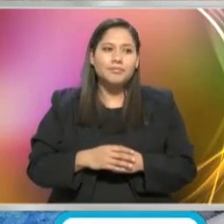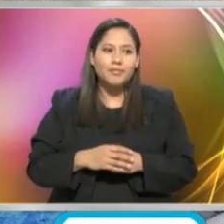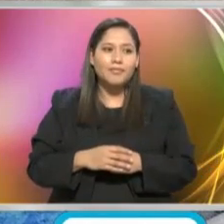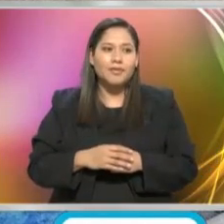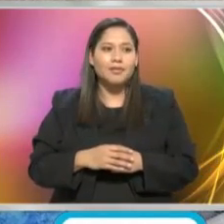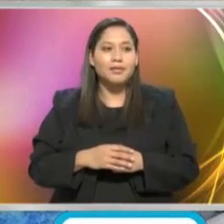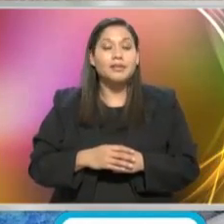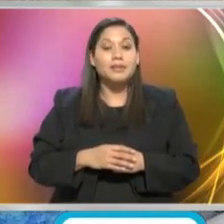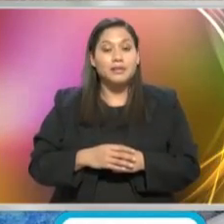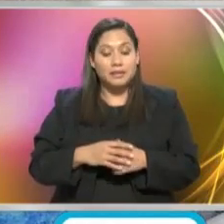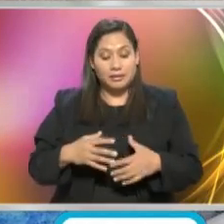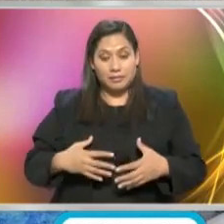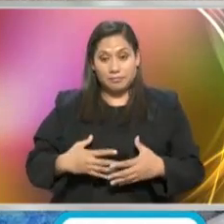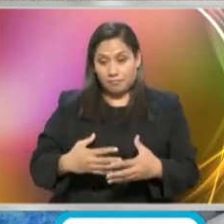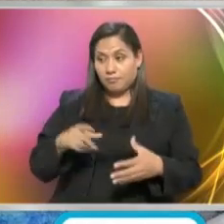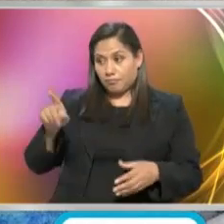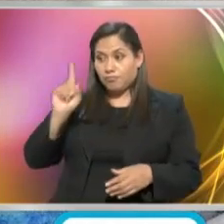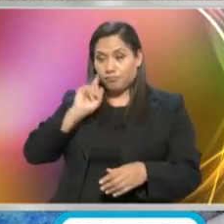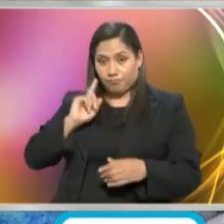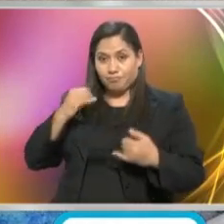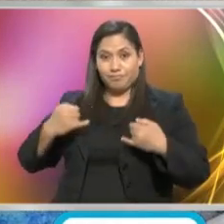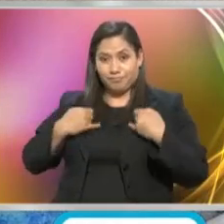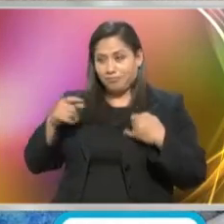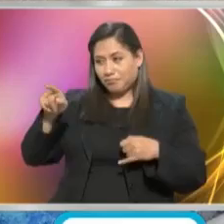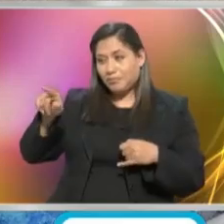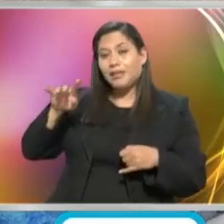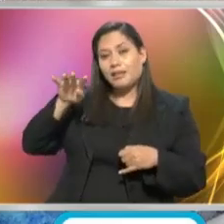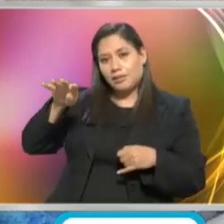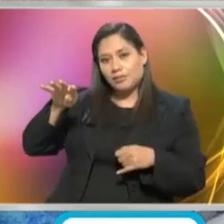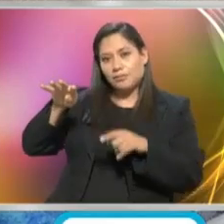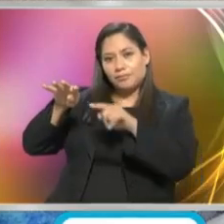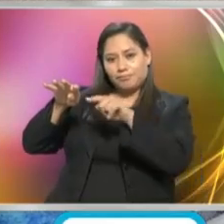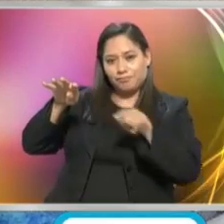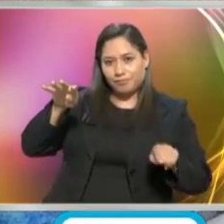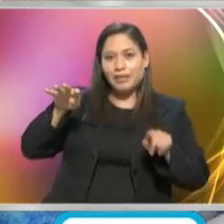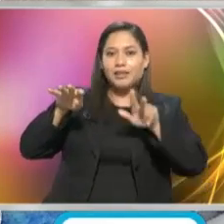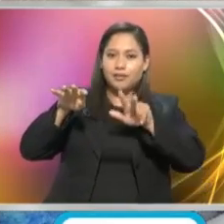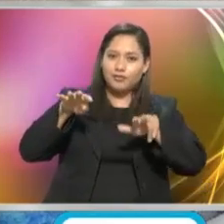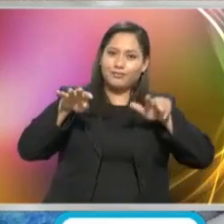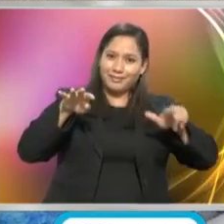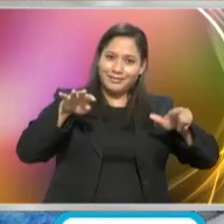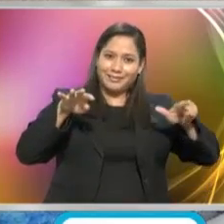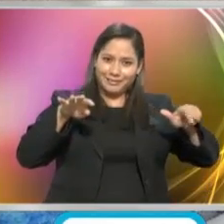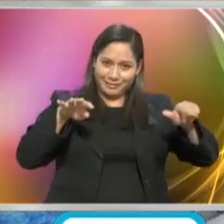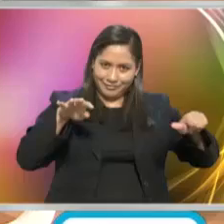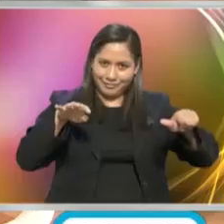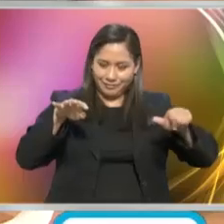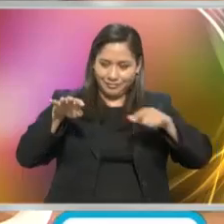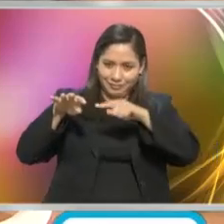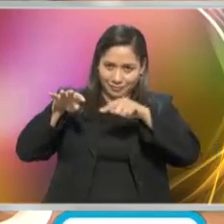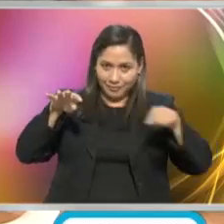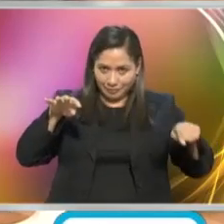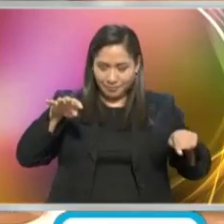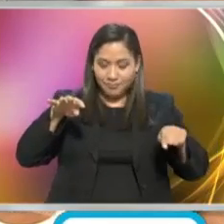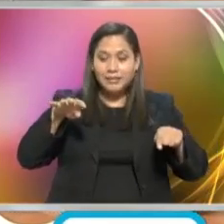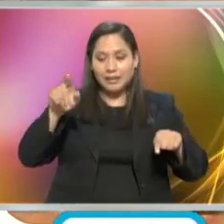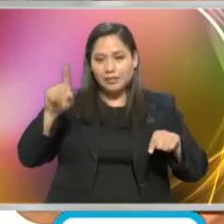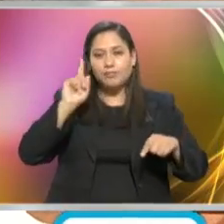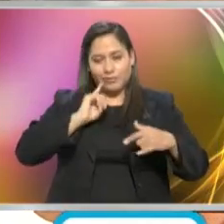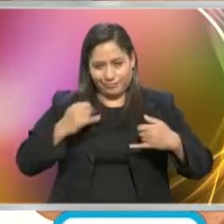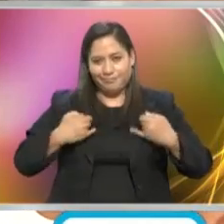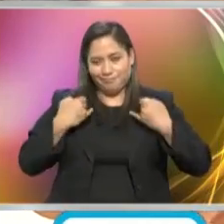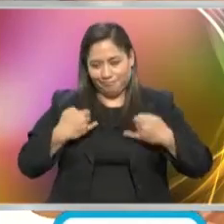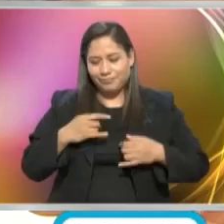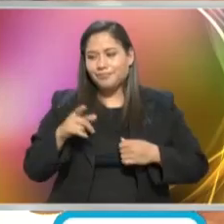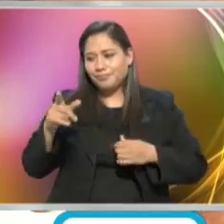embarazo adolescente cuando son mamás de 19 para abajo, ¿no? O sea, de menores de 19 años, ¿no? Que estamos hablando de